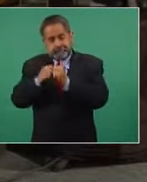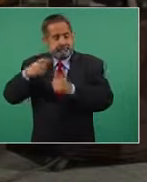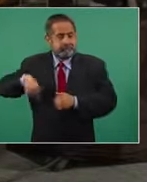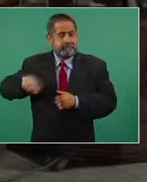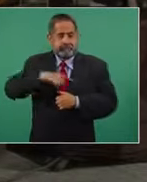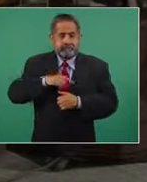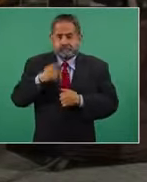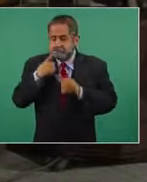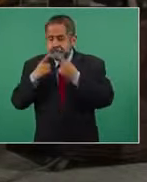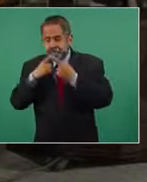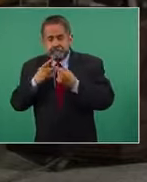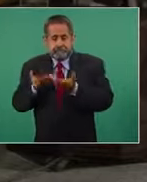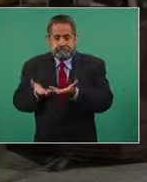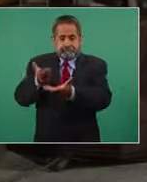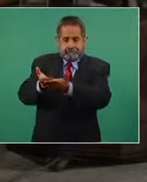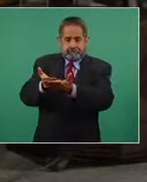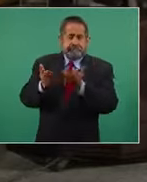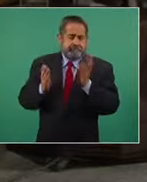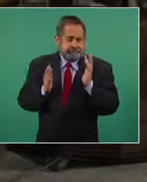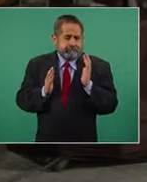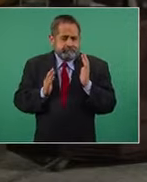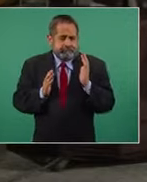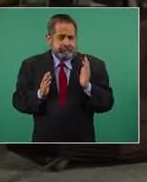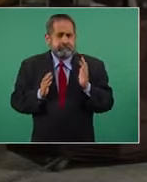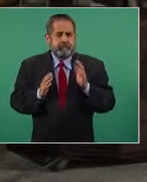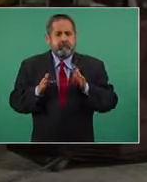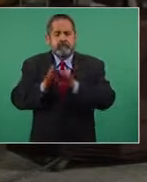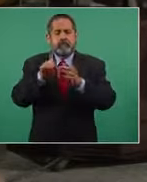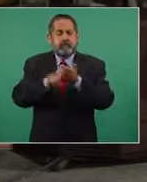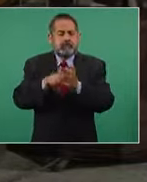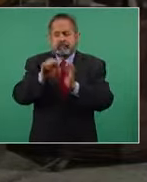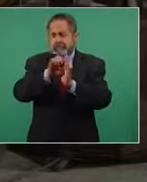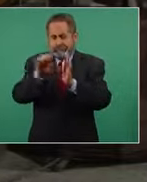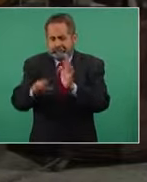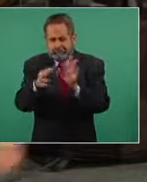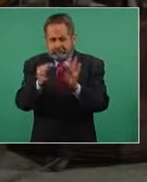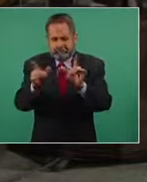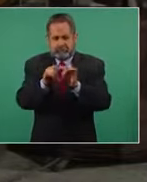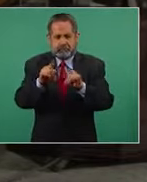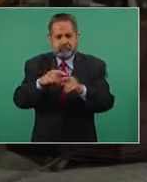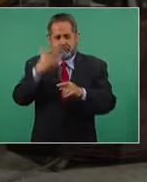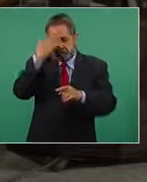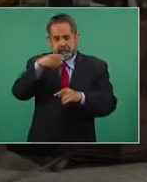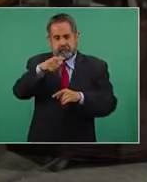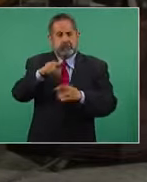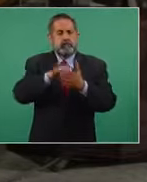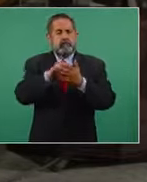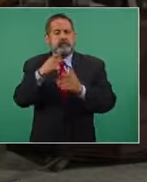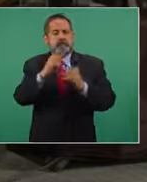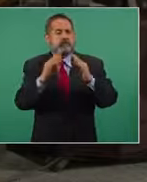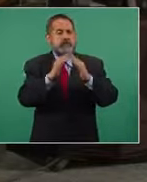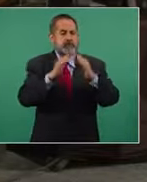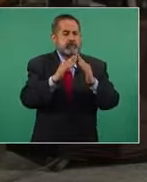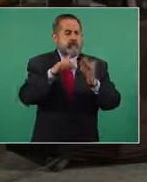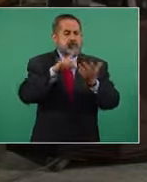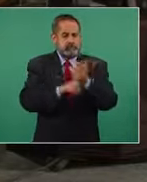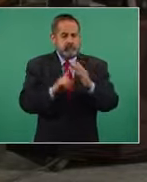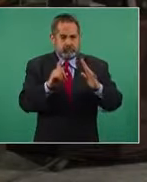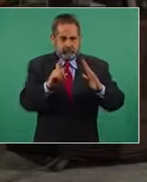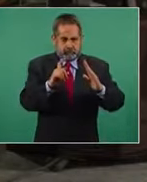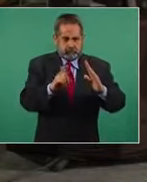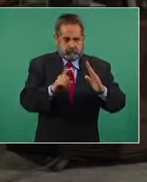nosotros a la hora de hacer el planteamiento. Es como poner un ejemplo que usted en su domicilio tiene una toma de